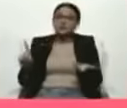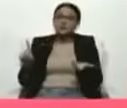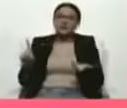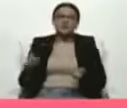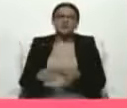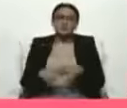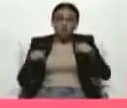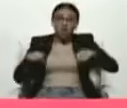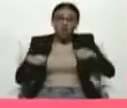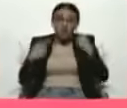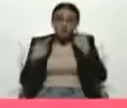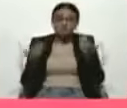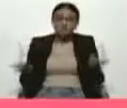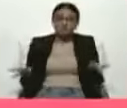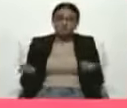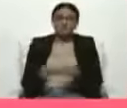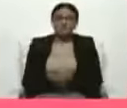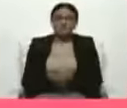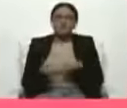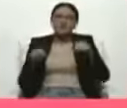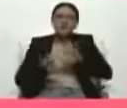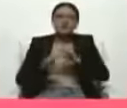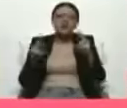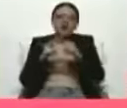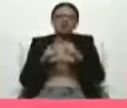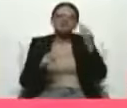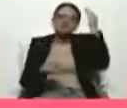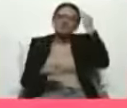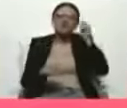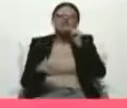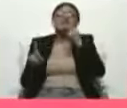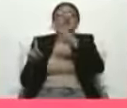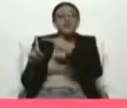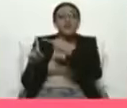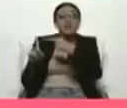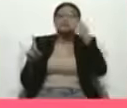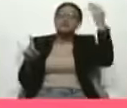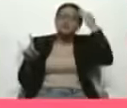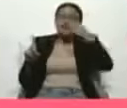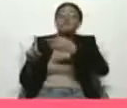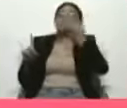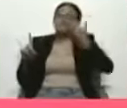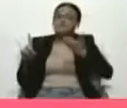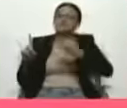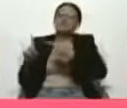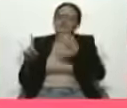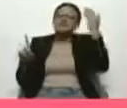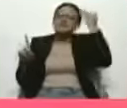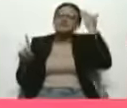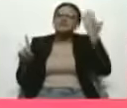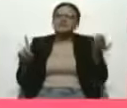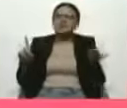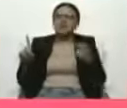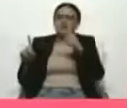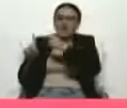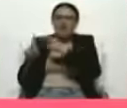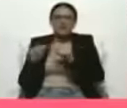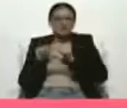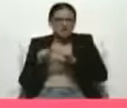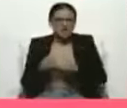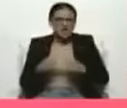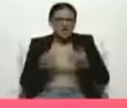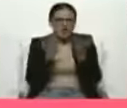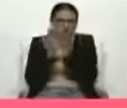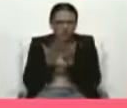Hoy día, ya lo conocen, saben de lo que es capaz. Nicolás en estos años se ha preparado, tiene